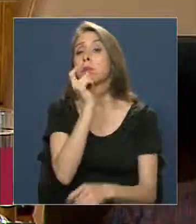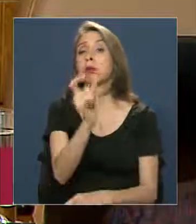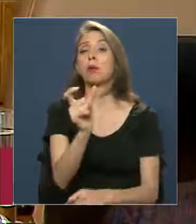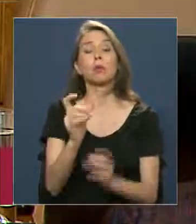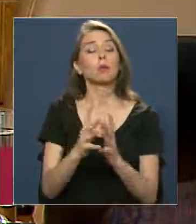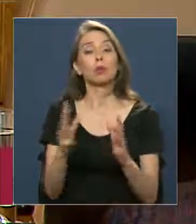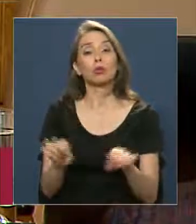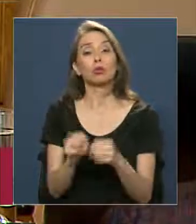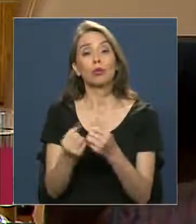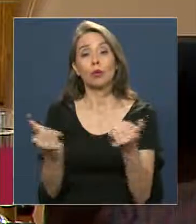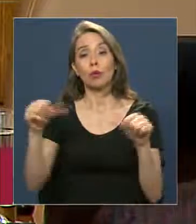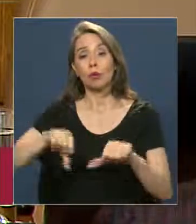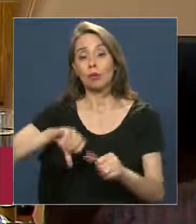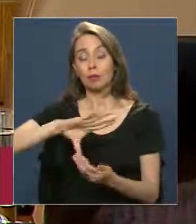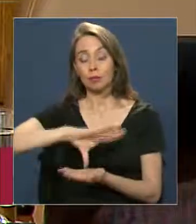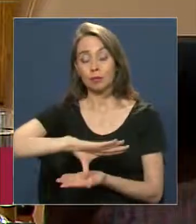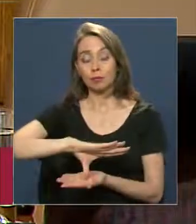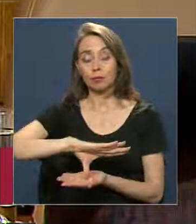país.